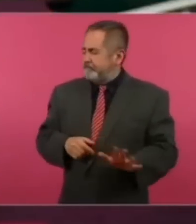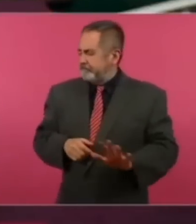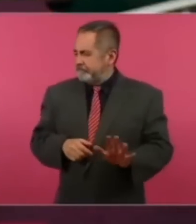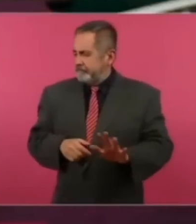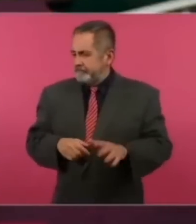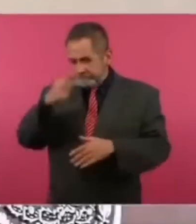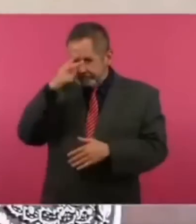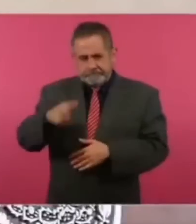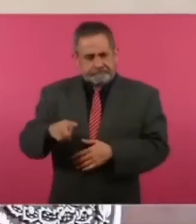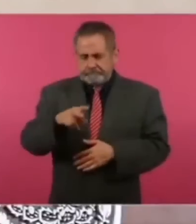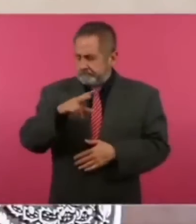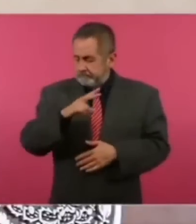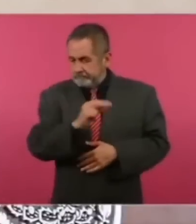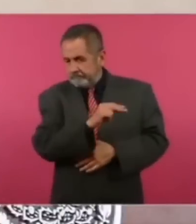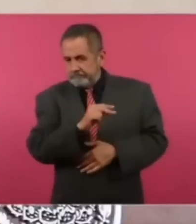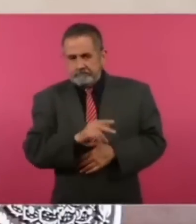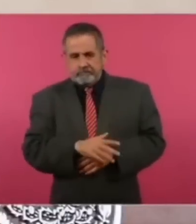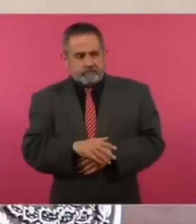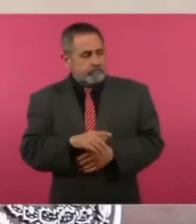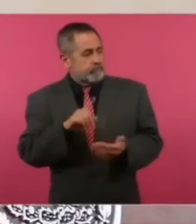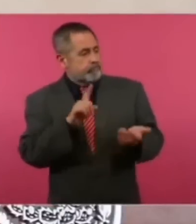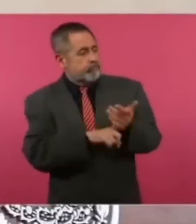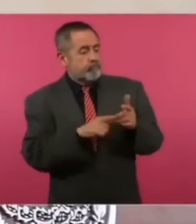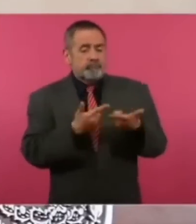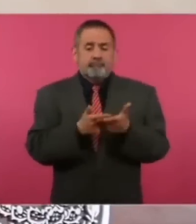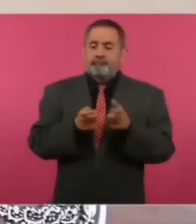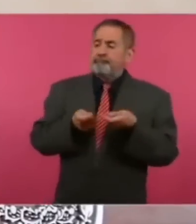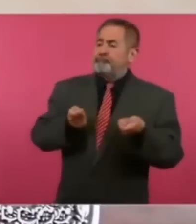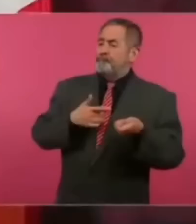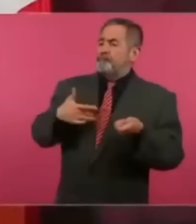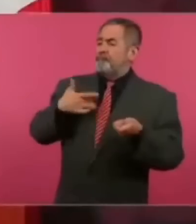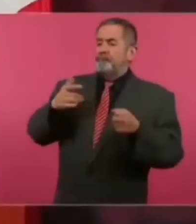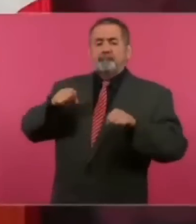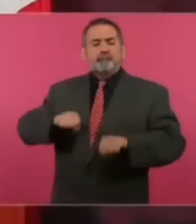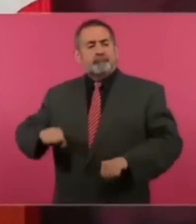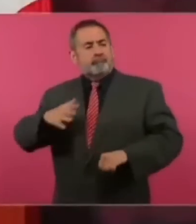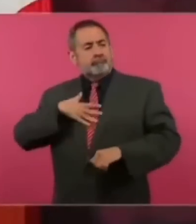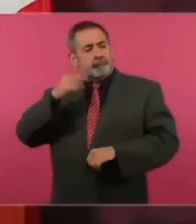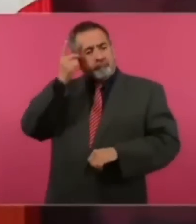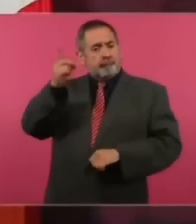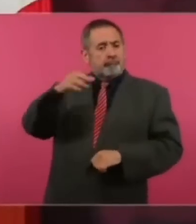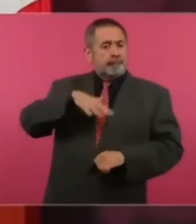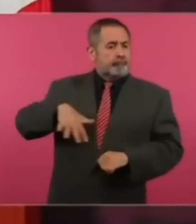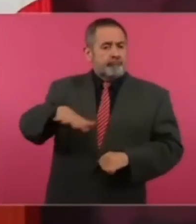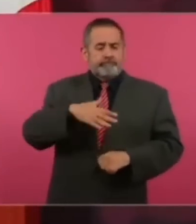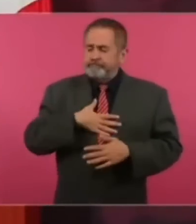en México. Ya no están los que se sentían dueños de México.